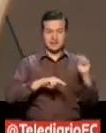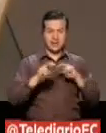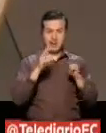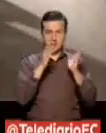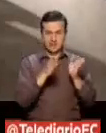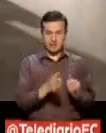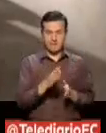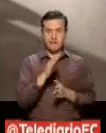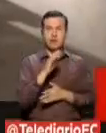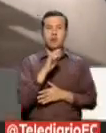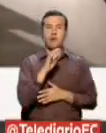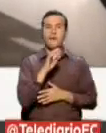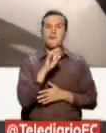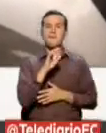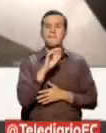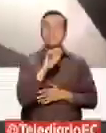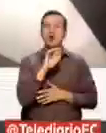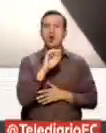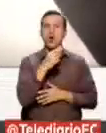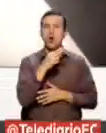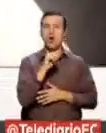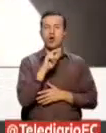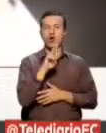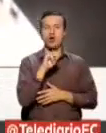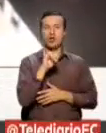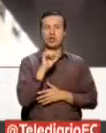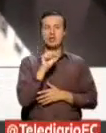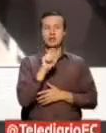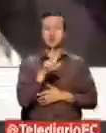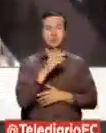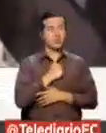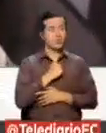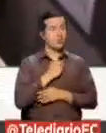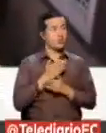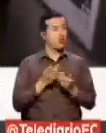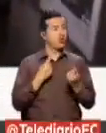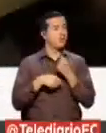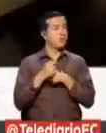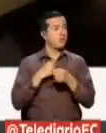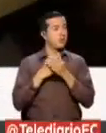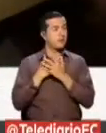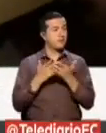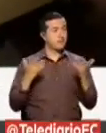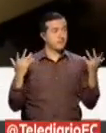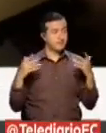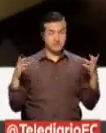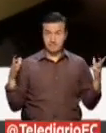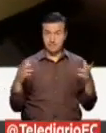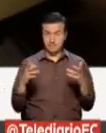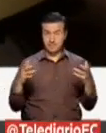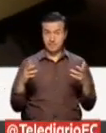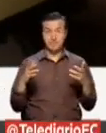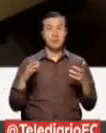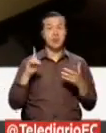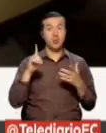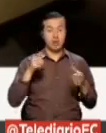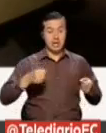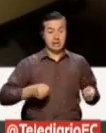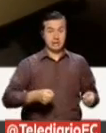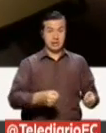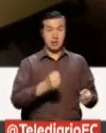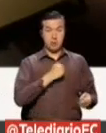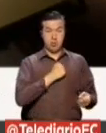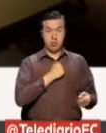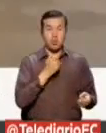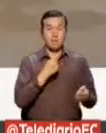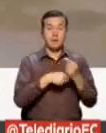más de 1.8 millones de libras durante una subasta por internet, de acuerdo con la casa Christie's. Una de las sillas de